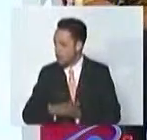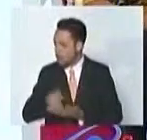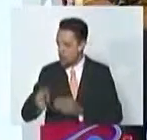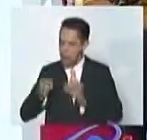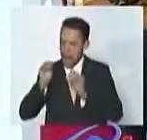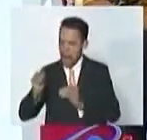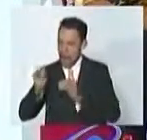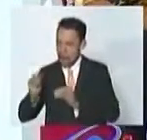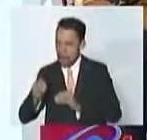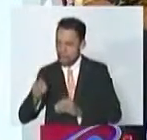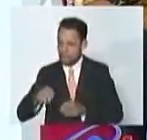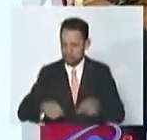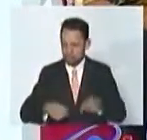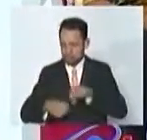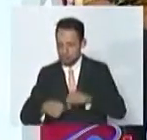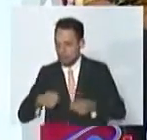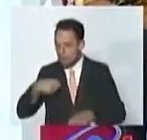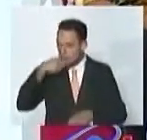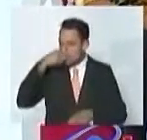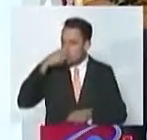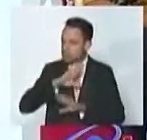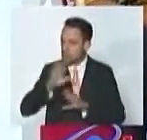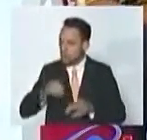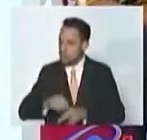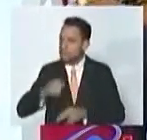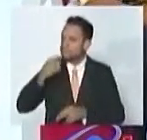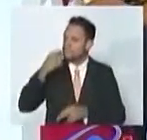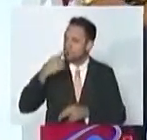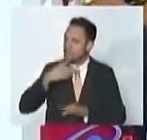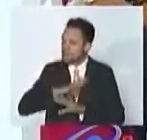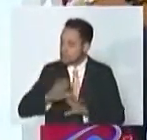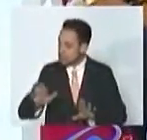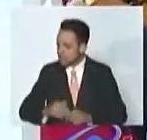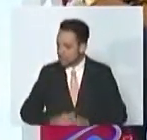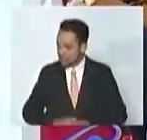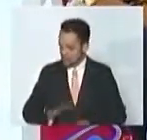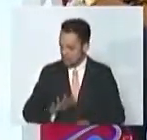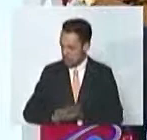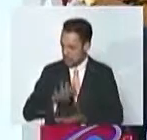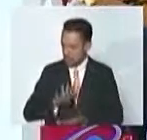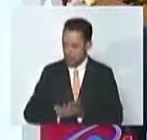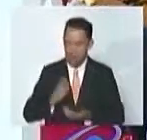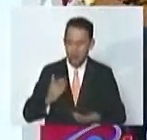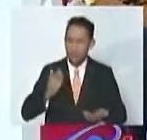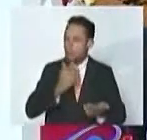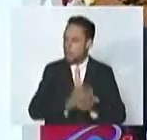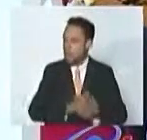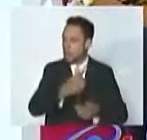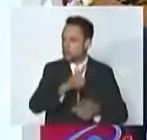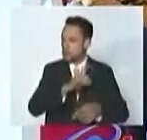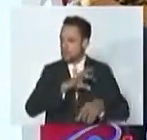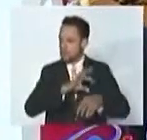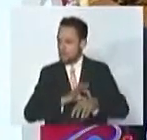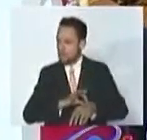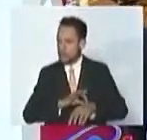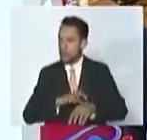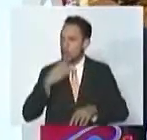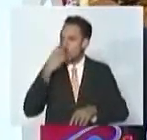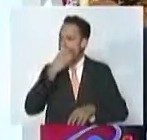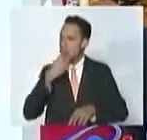manejo con jarabes, con antihistamínicos, o creemos que el problema es de un